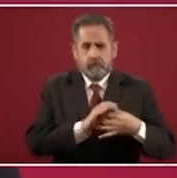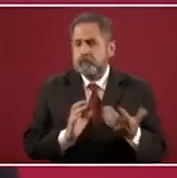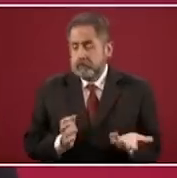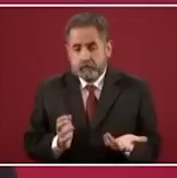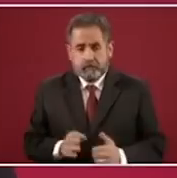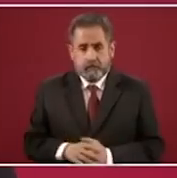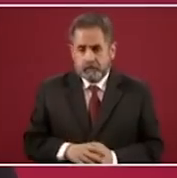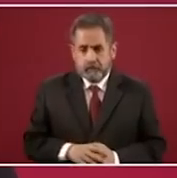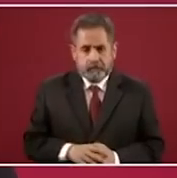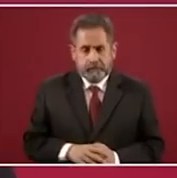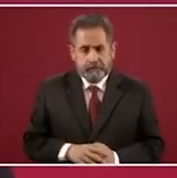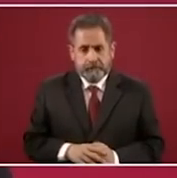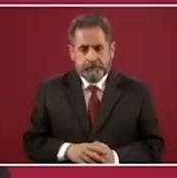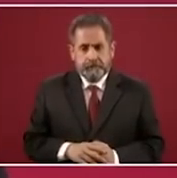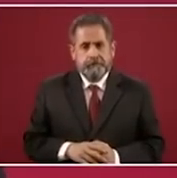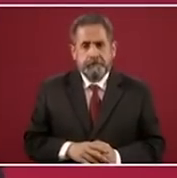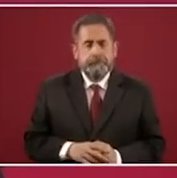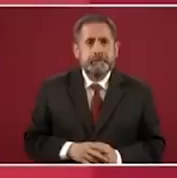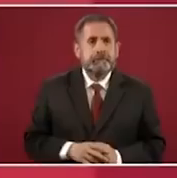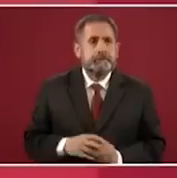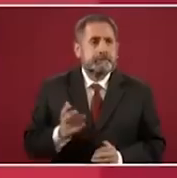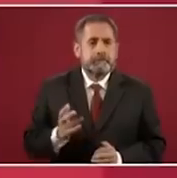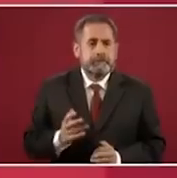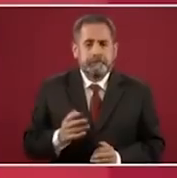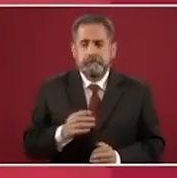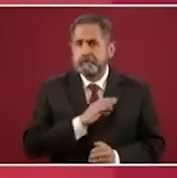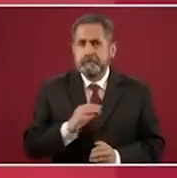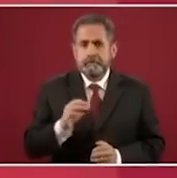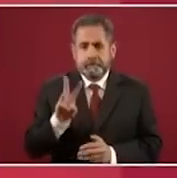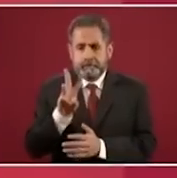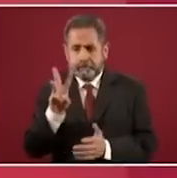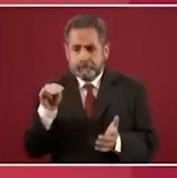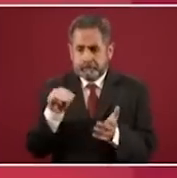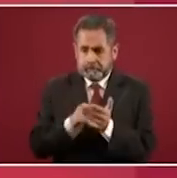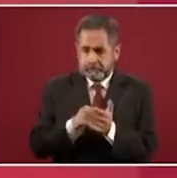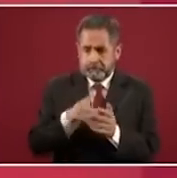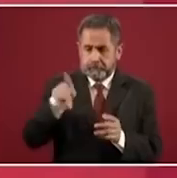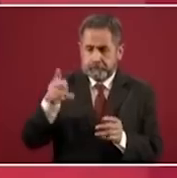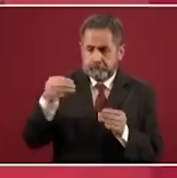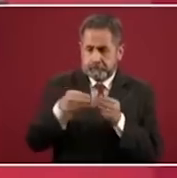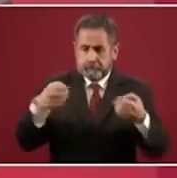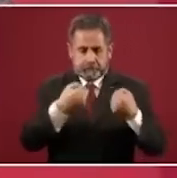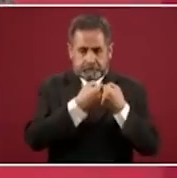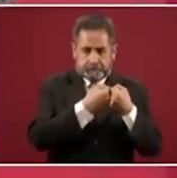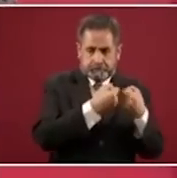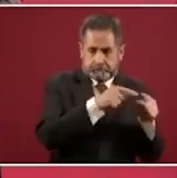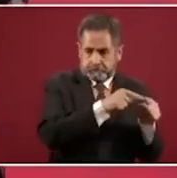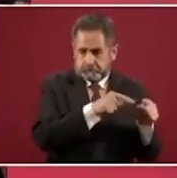Tenemos pues más de 3.000 kilómetros de frontera, una